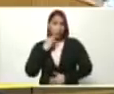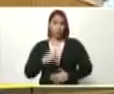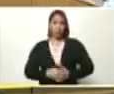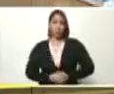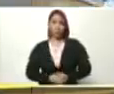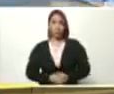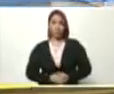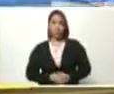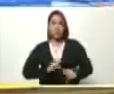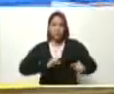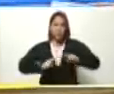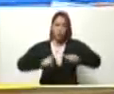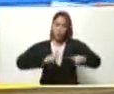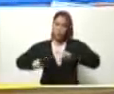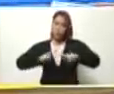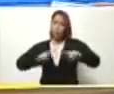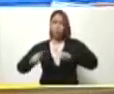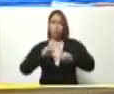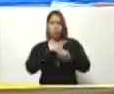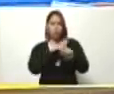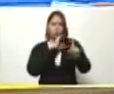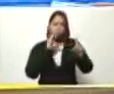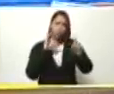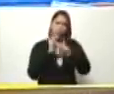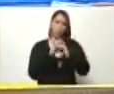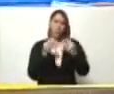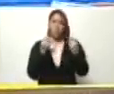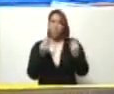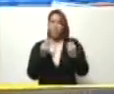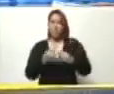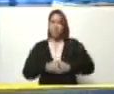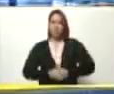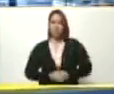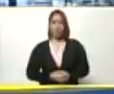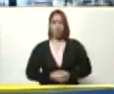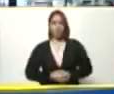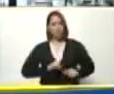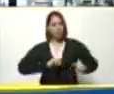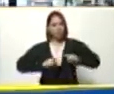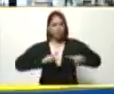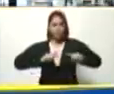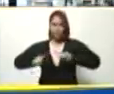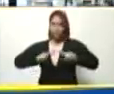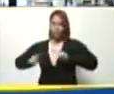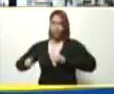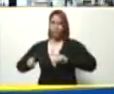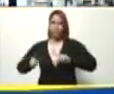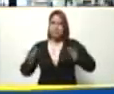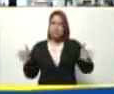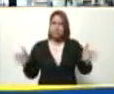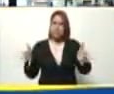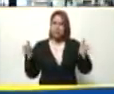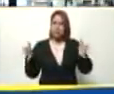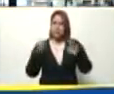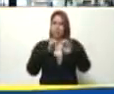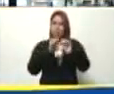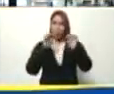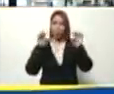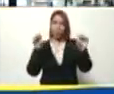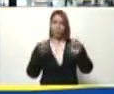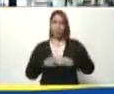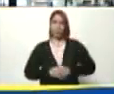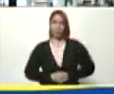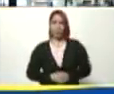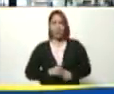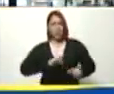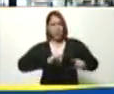en su acción cultural, en su acción educativa, en